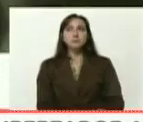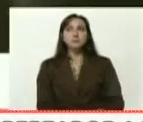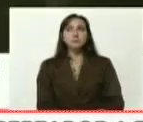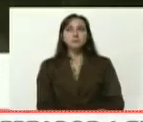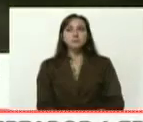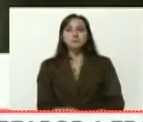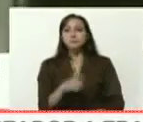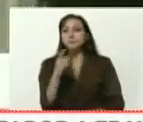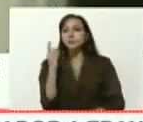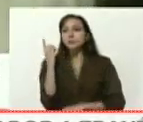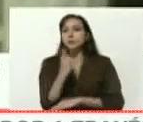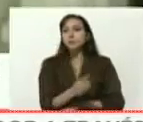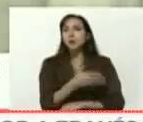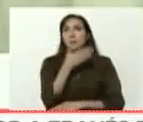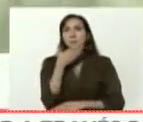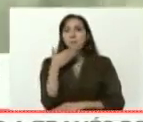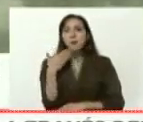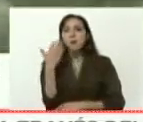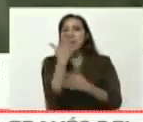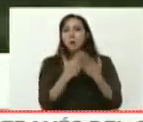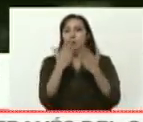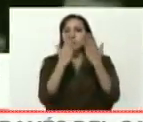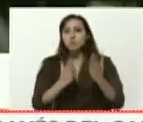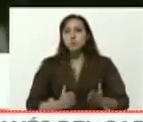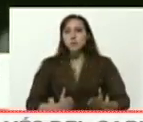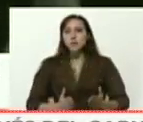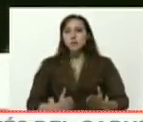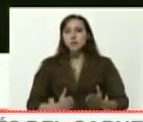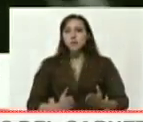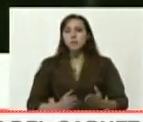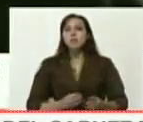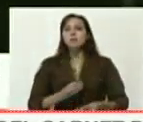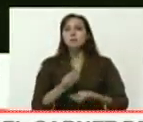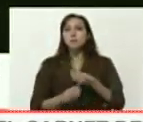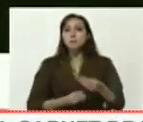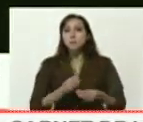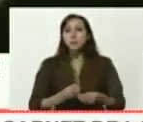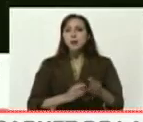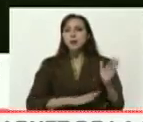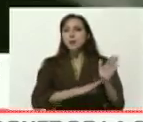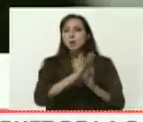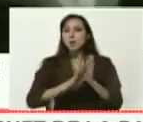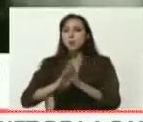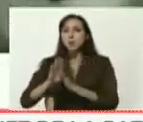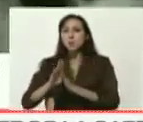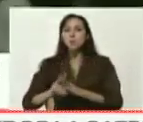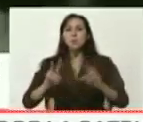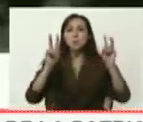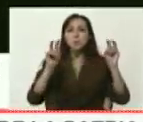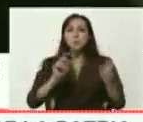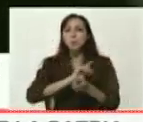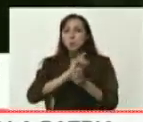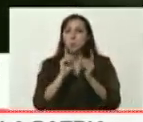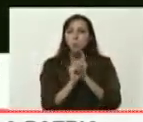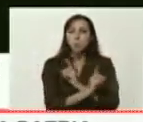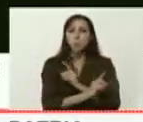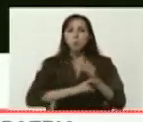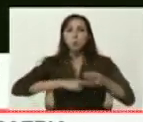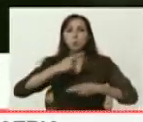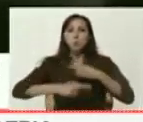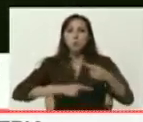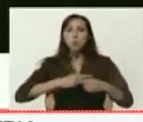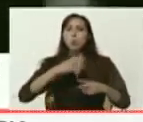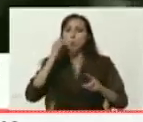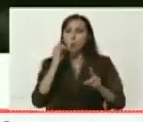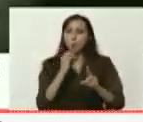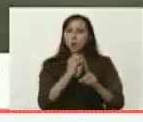exigir mejoras para los estudiantes y mantener la acción para el desarrollo de una vanguardia revolucionaria fueron algunos de los objetivos